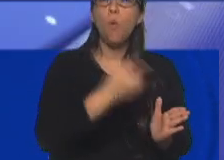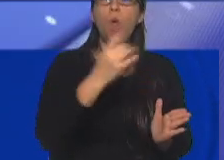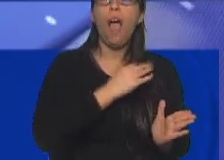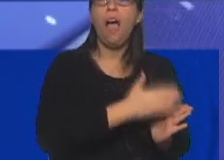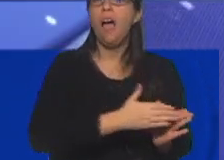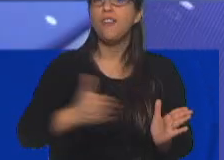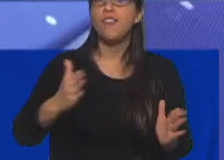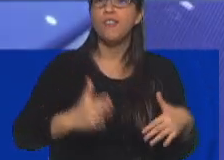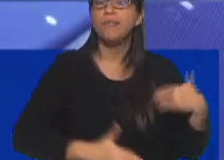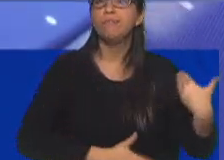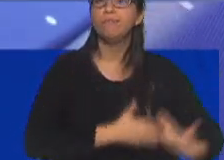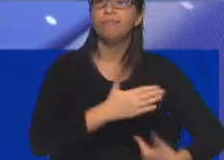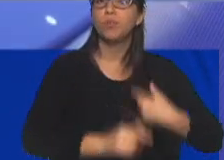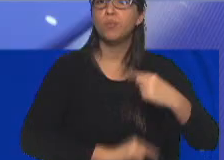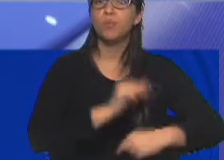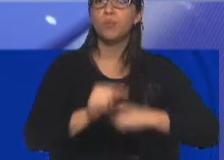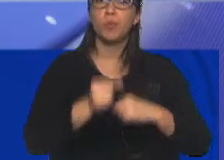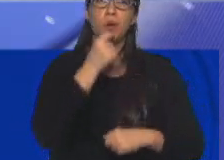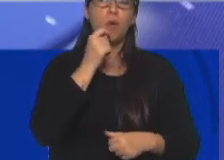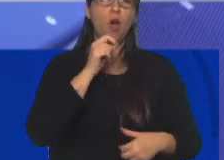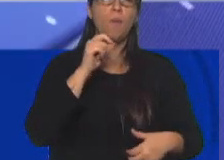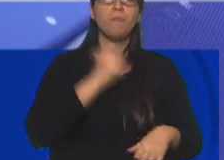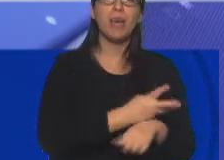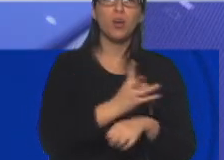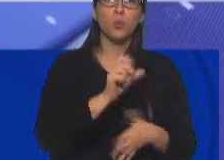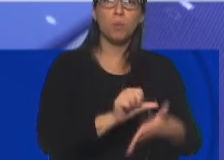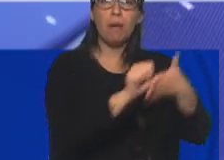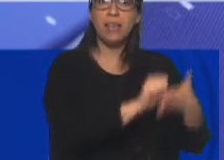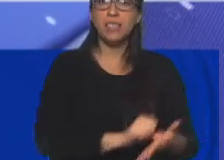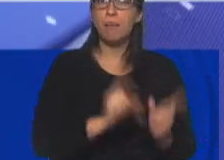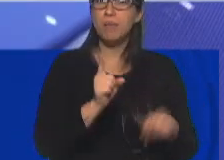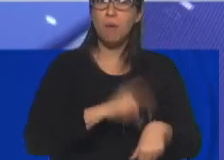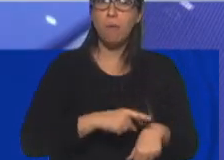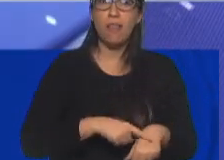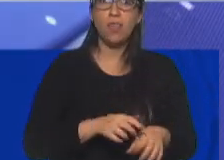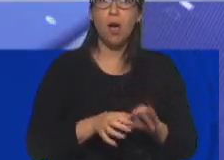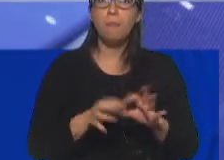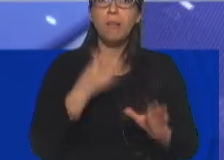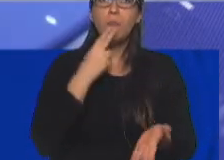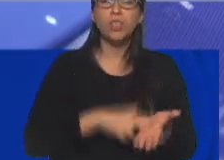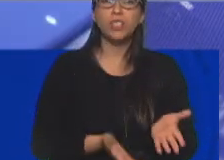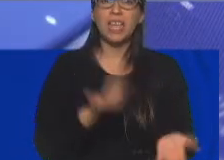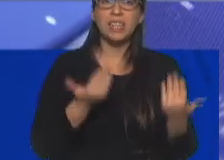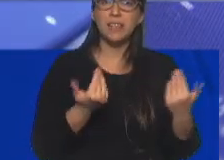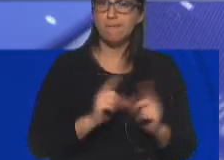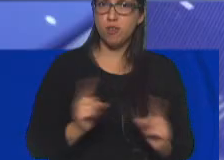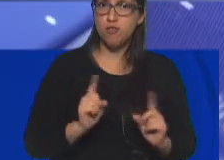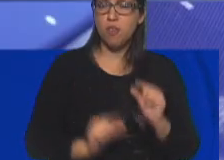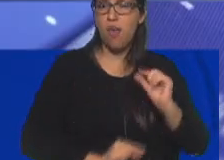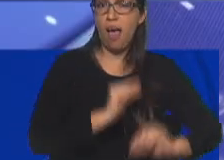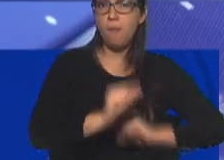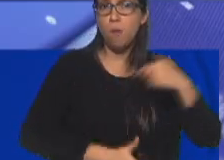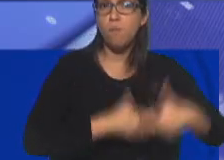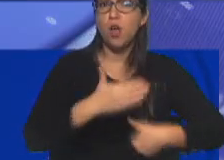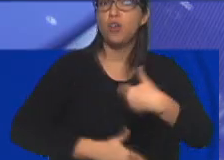firmar en el caso de los países de Mercosur, que no necesariamente tiene que ser al mismo momento entre todos los países. Y después hay un proceso de